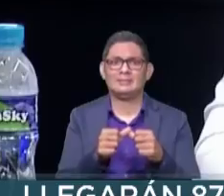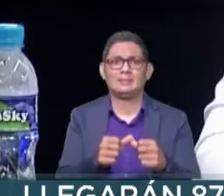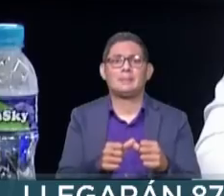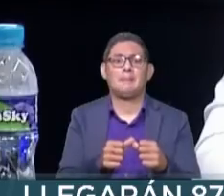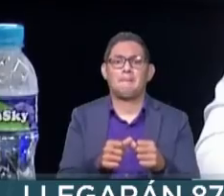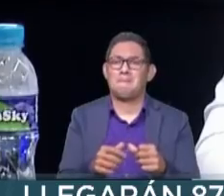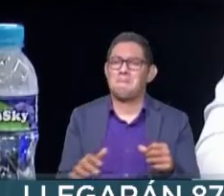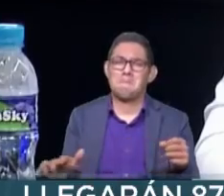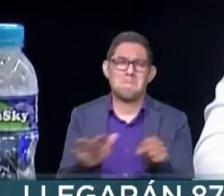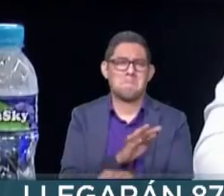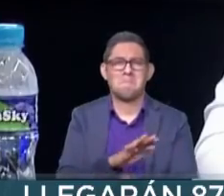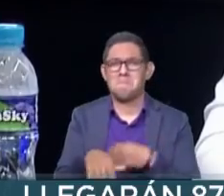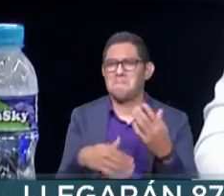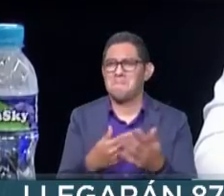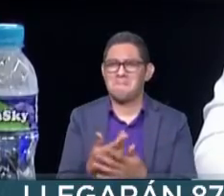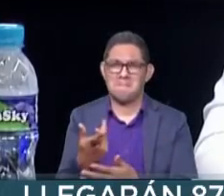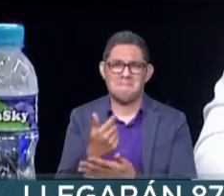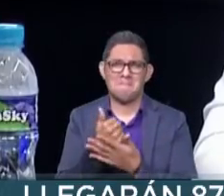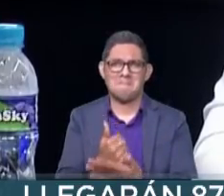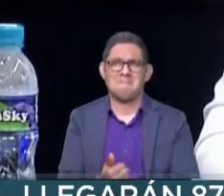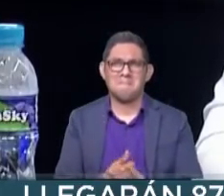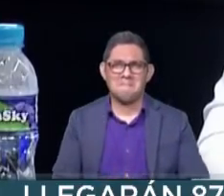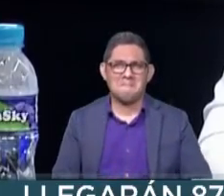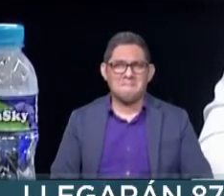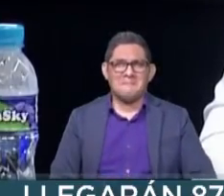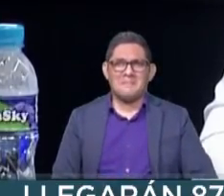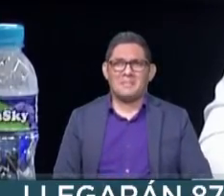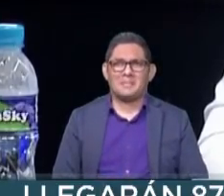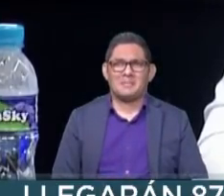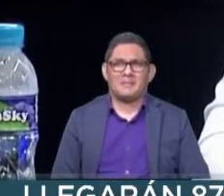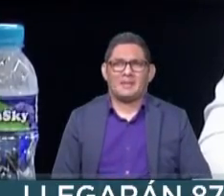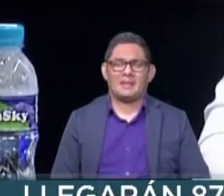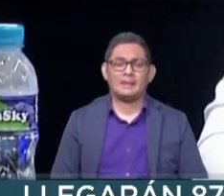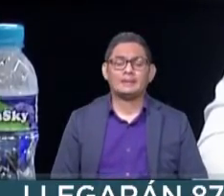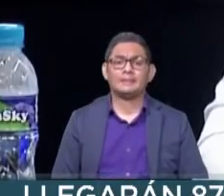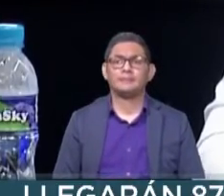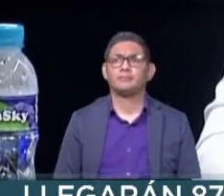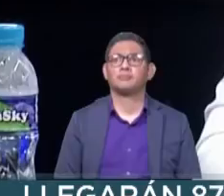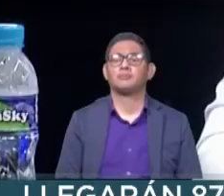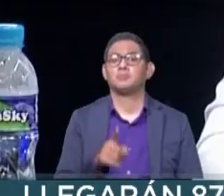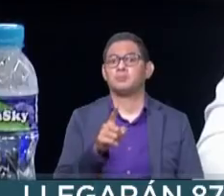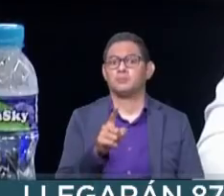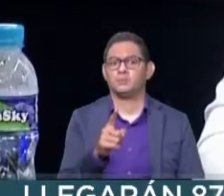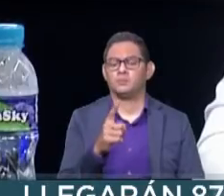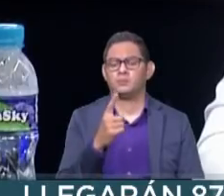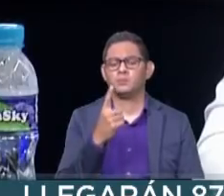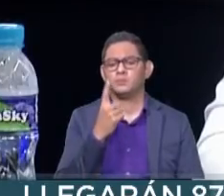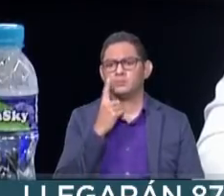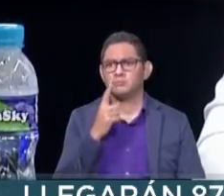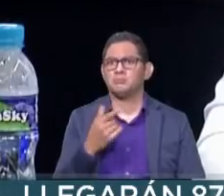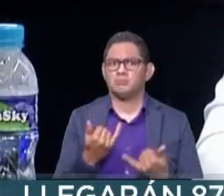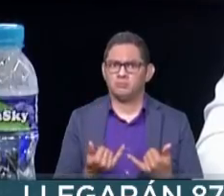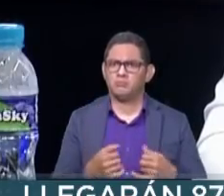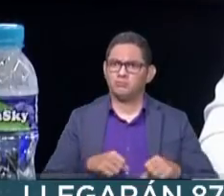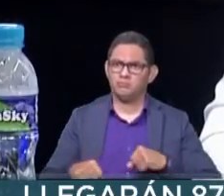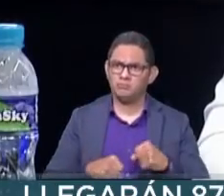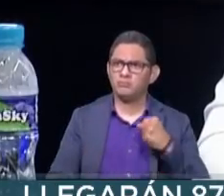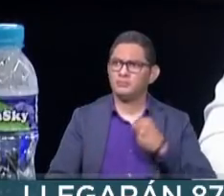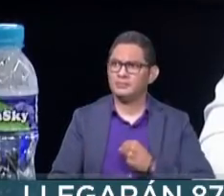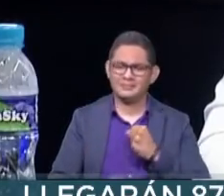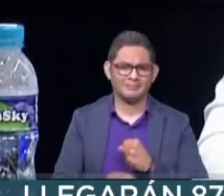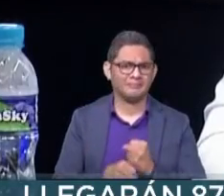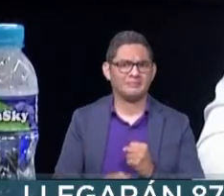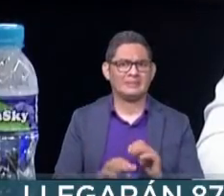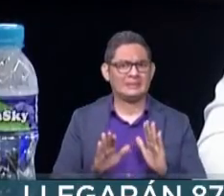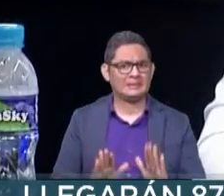poder cubrir la mayor cantidad de población. Lo que sí vemos es que vamos en un buen ritmo a medida que